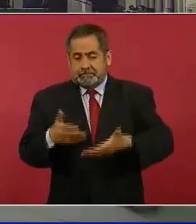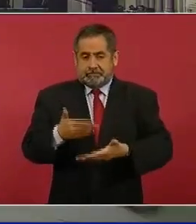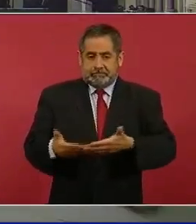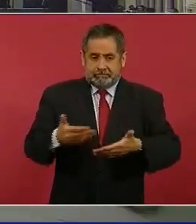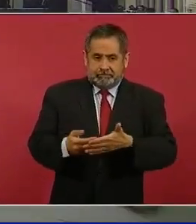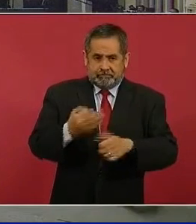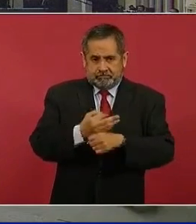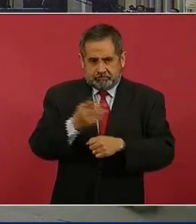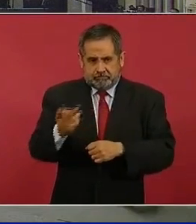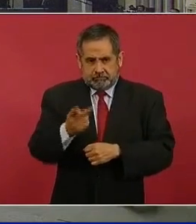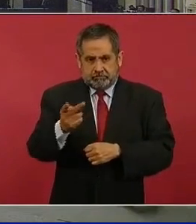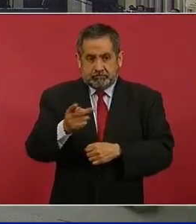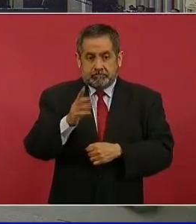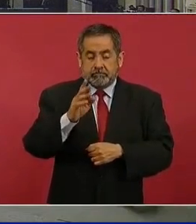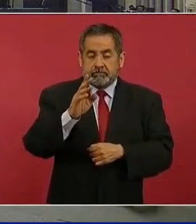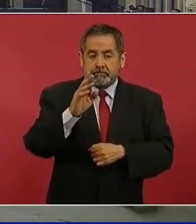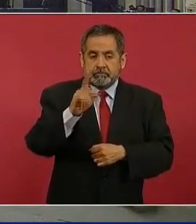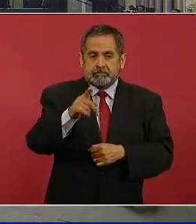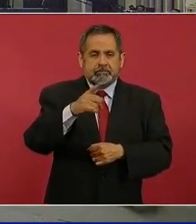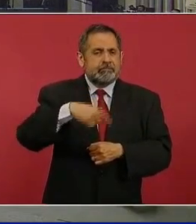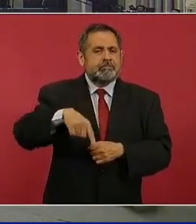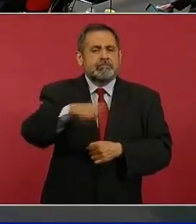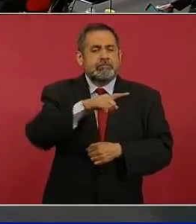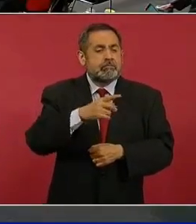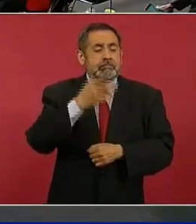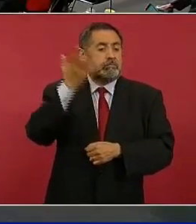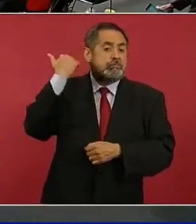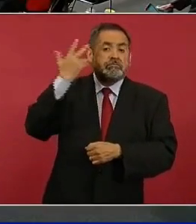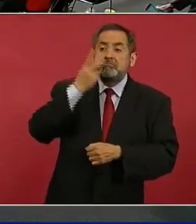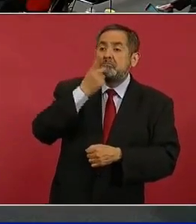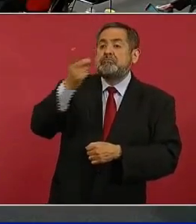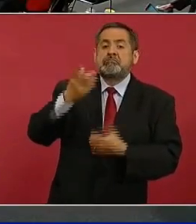y le pregunto, ¿su opinión, bueno, los que se decían de izquierda o que por lo incluso. Ah, no.